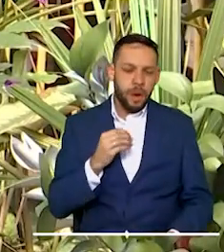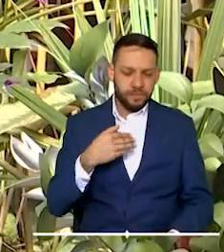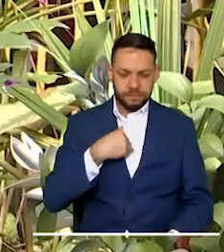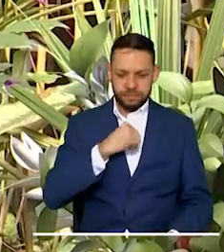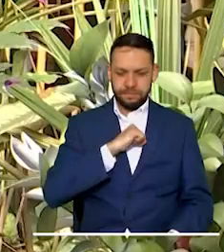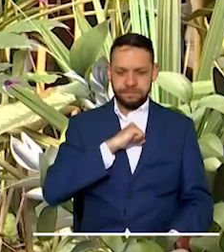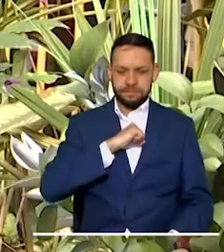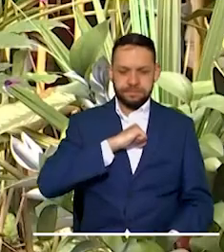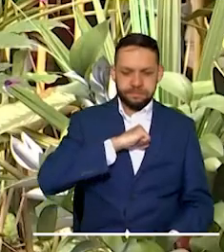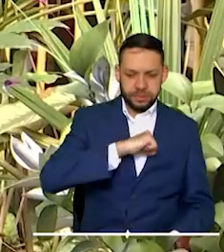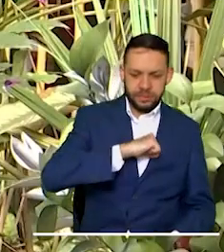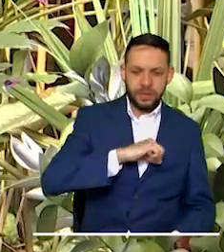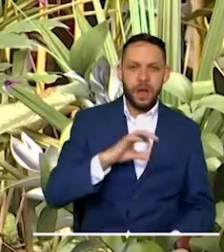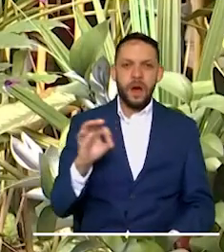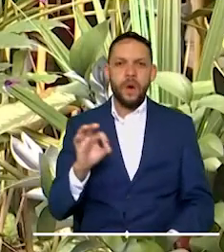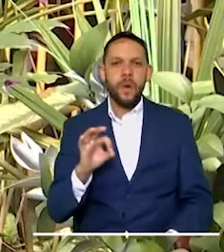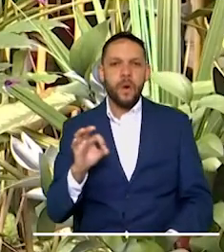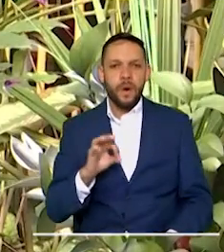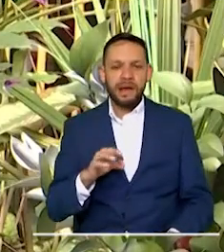pacientes que tienen arritmias,